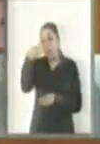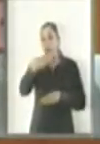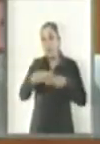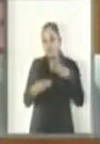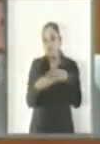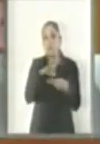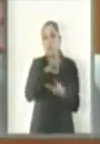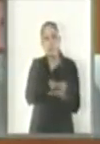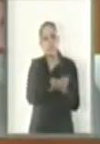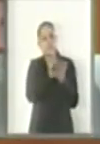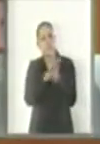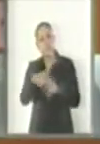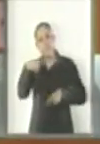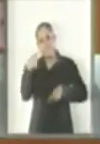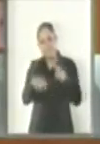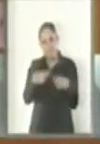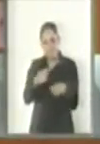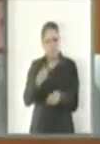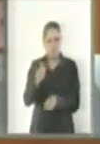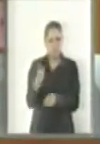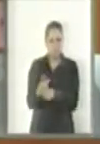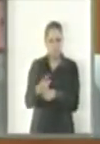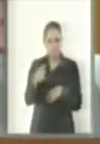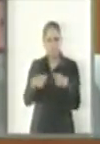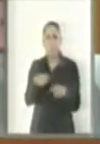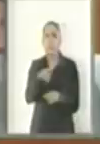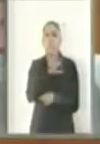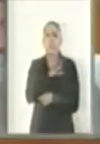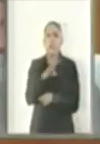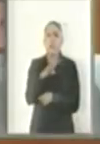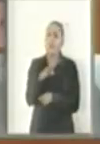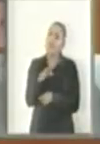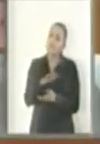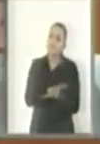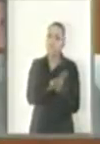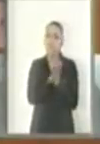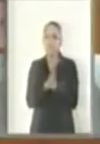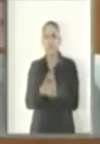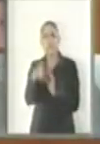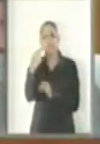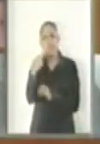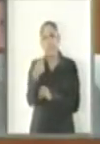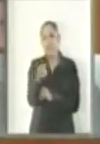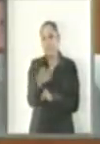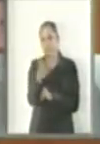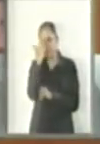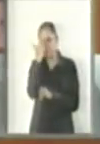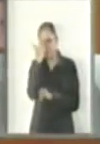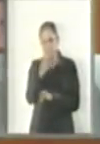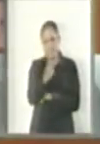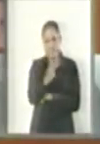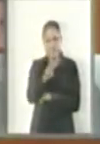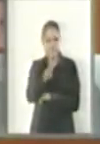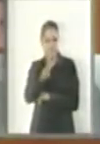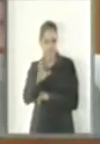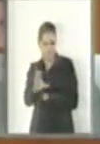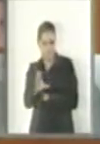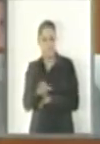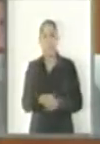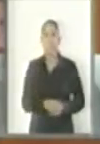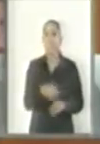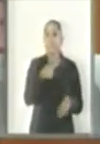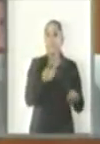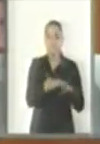alta resistencia, conocido como PVC. La producción que he descrito,